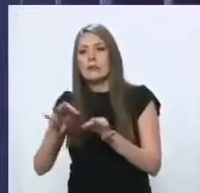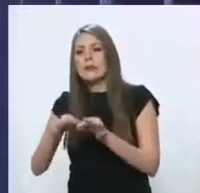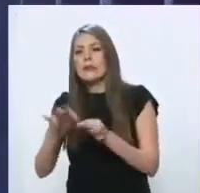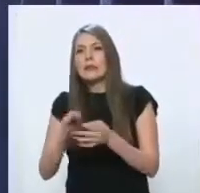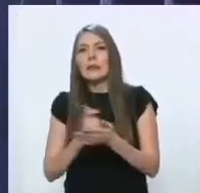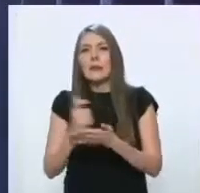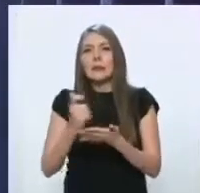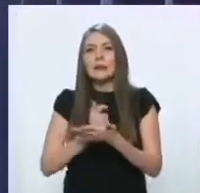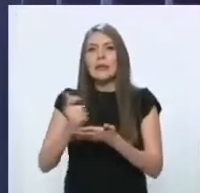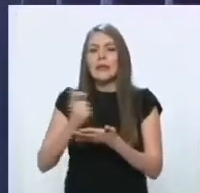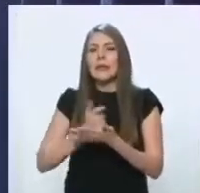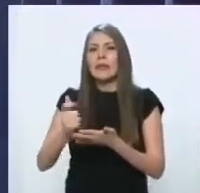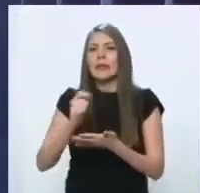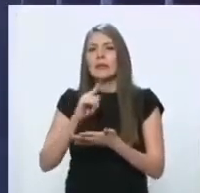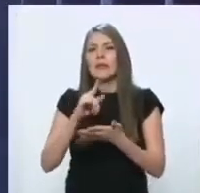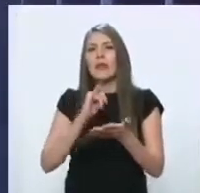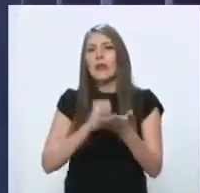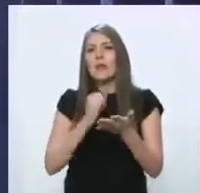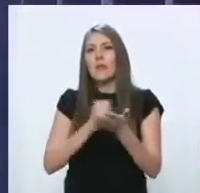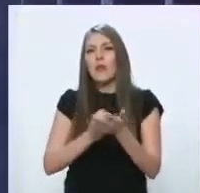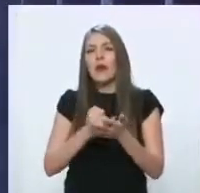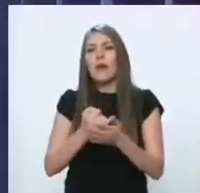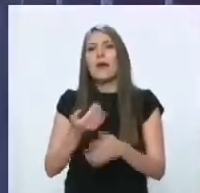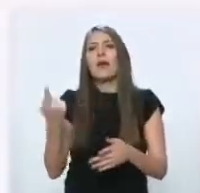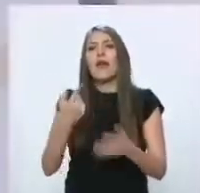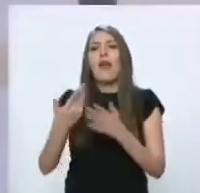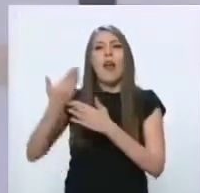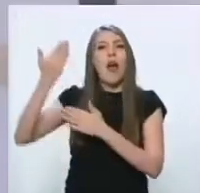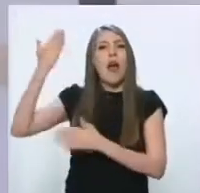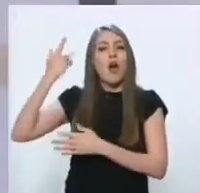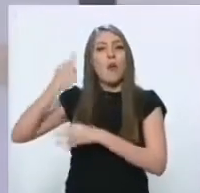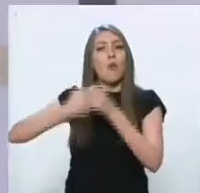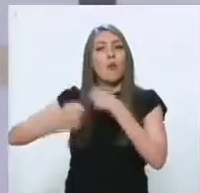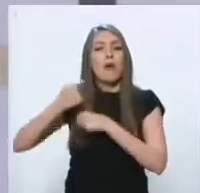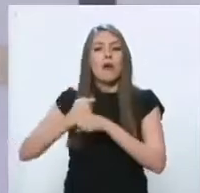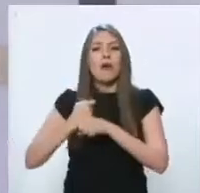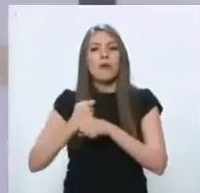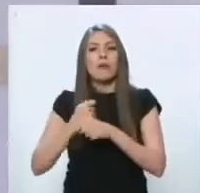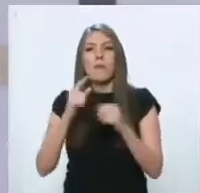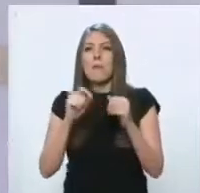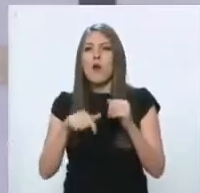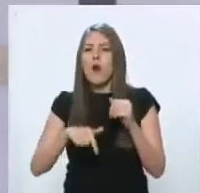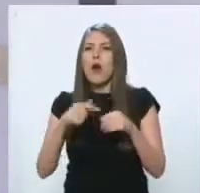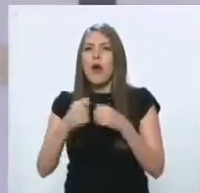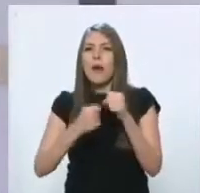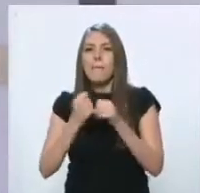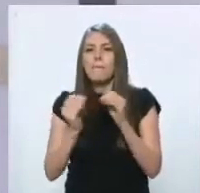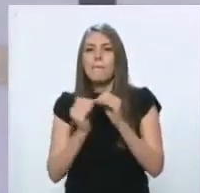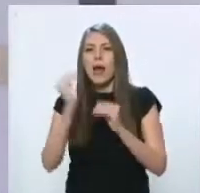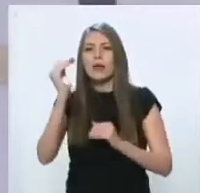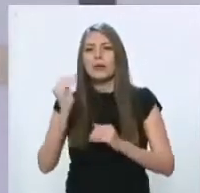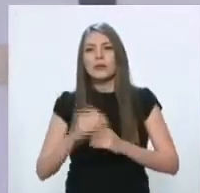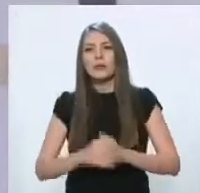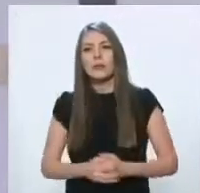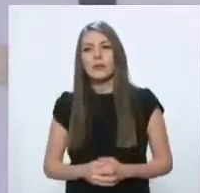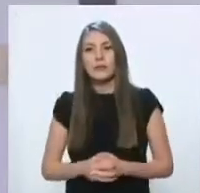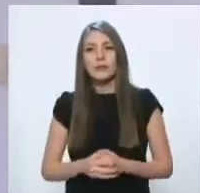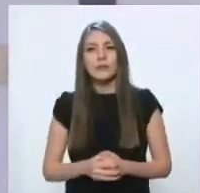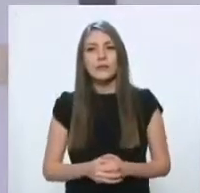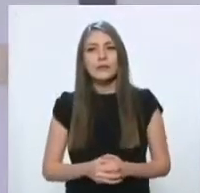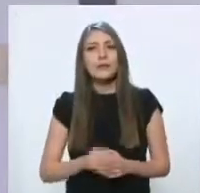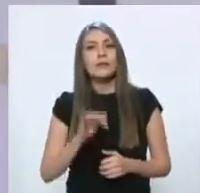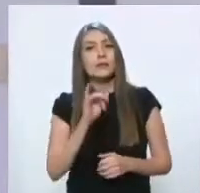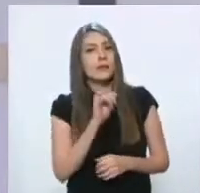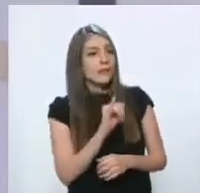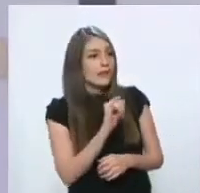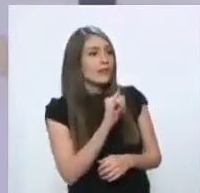y empezaron a pagar más sus impuestos en comparación con el año pasado. Sí, efectivamente, Juan. De hecho, le quería decir a Víctor que ya